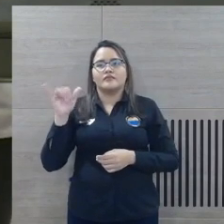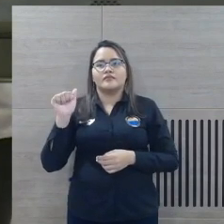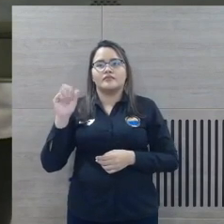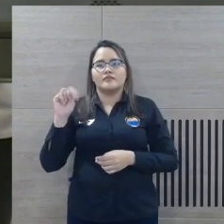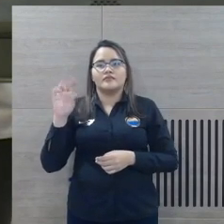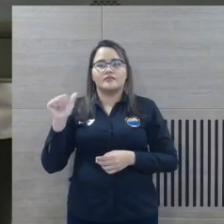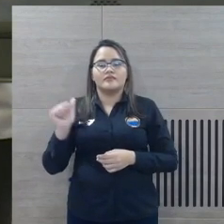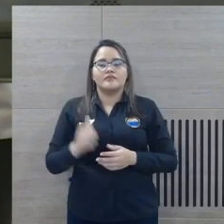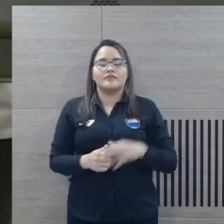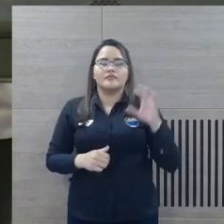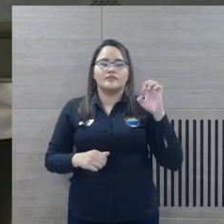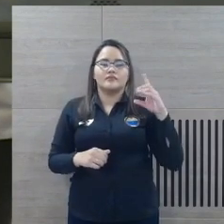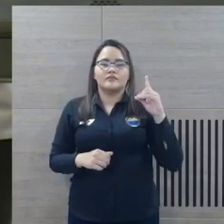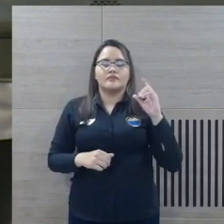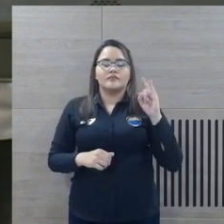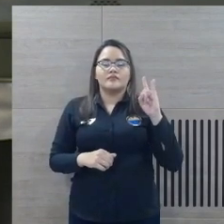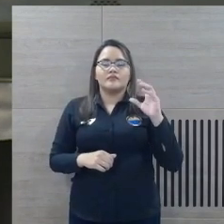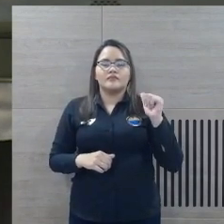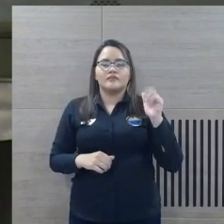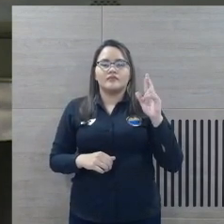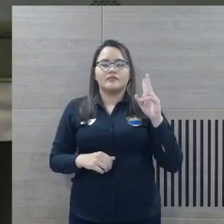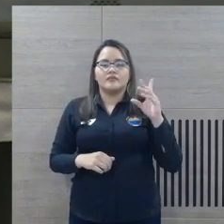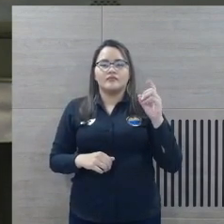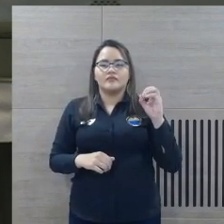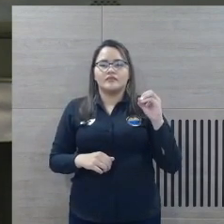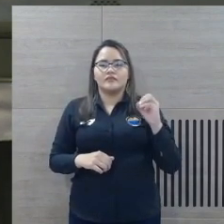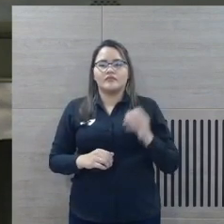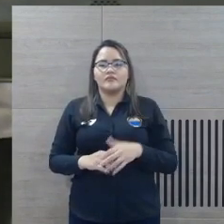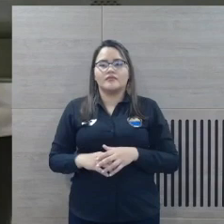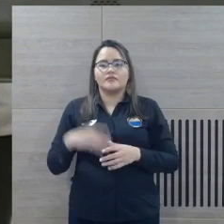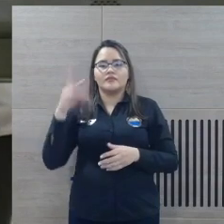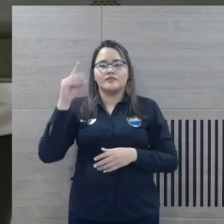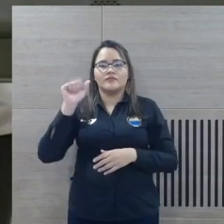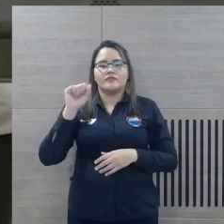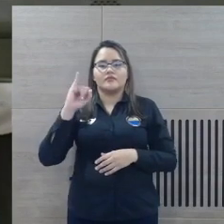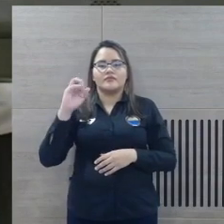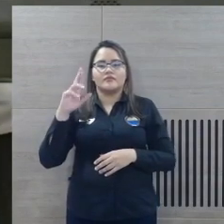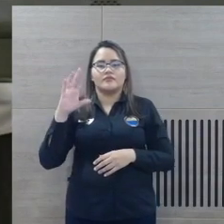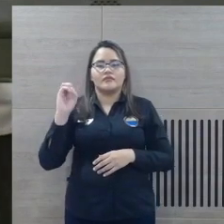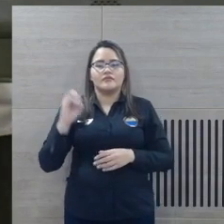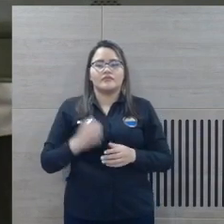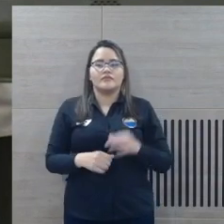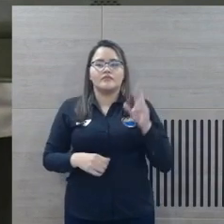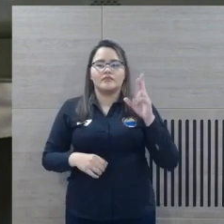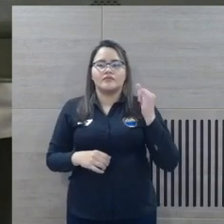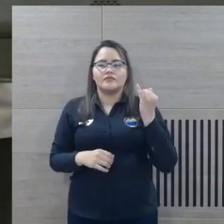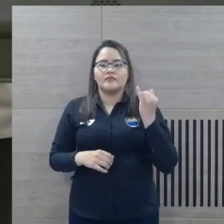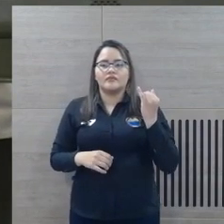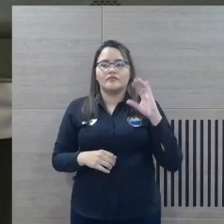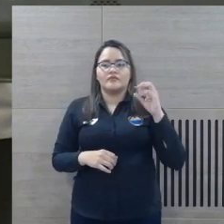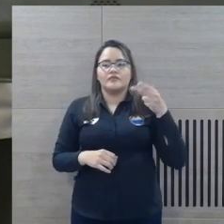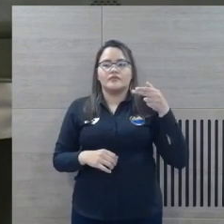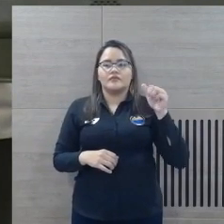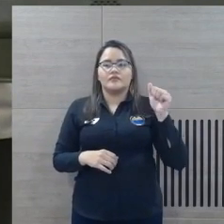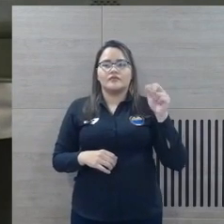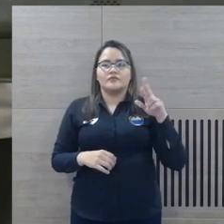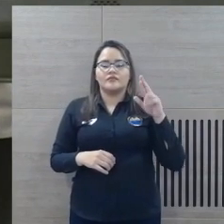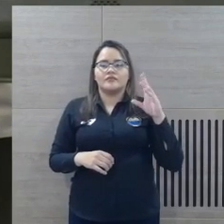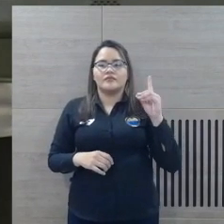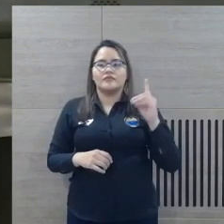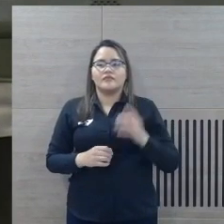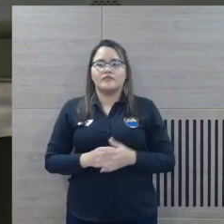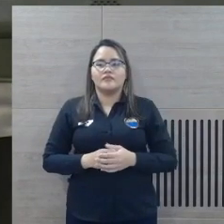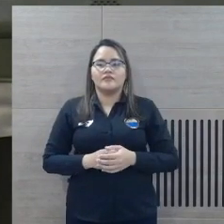Dairi Enrique Cantillo Acevedo. Richard Danilo Caro Garrido. Rubén Darío Carrascal Ruiz. Abner Antonio Chamorro